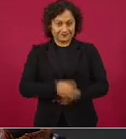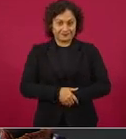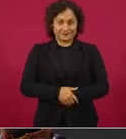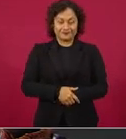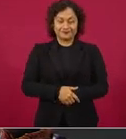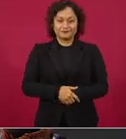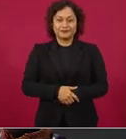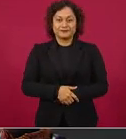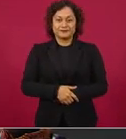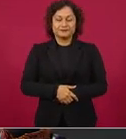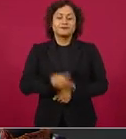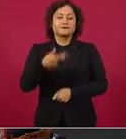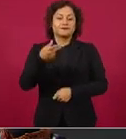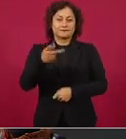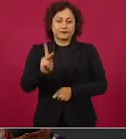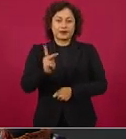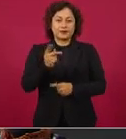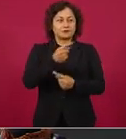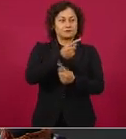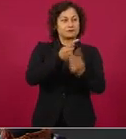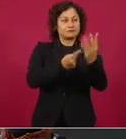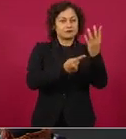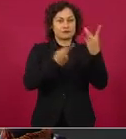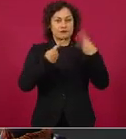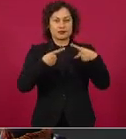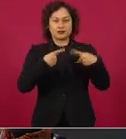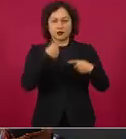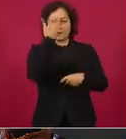Pero así famosos, así.